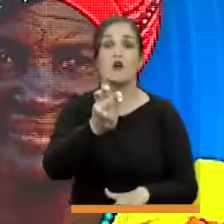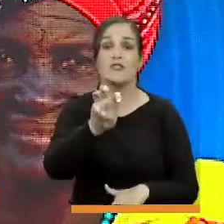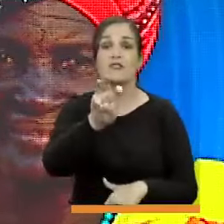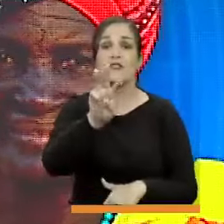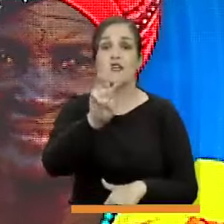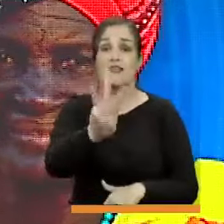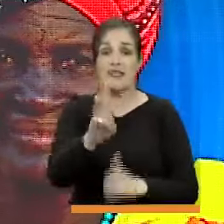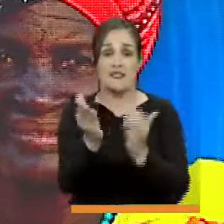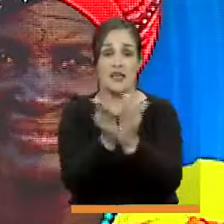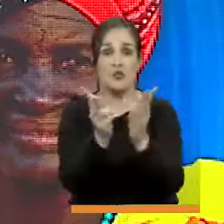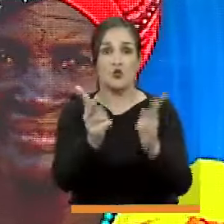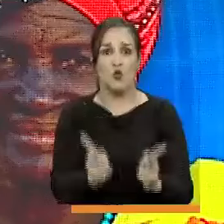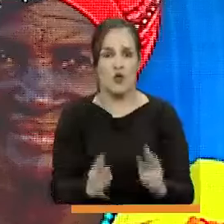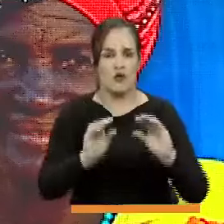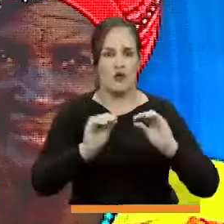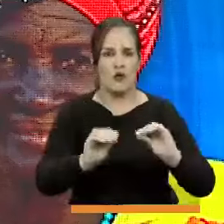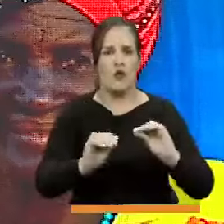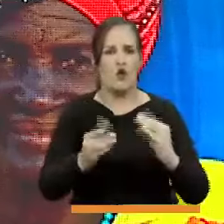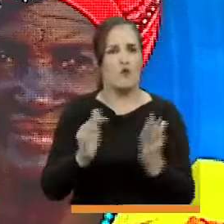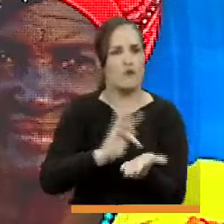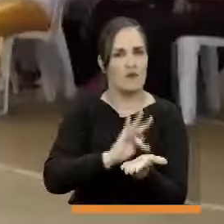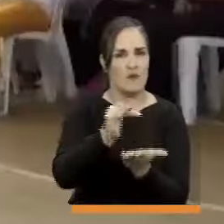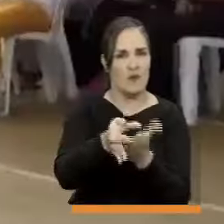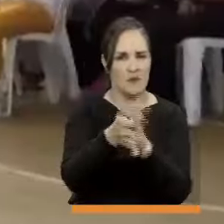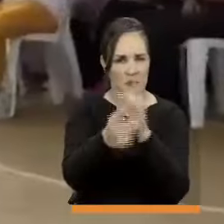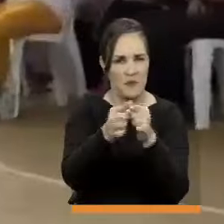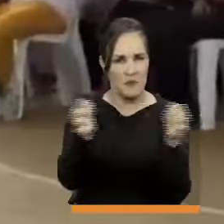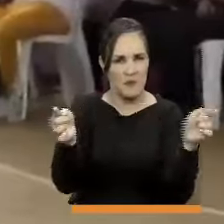municipio de Tumaco. Ampliemos esta información.